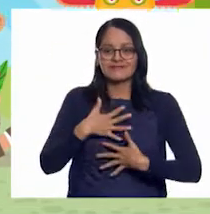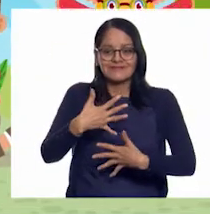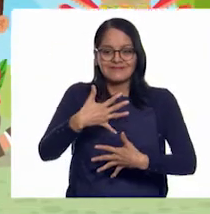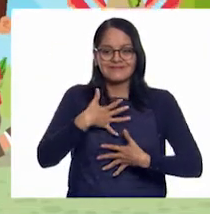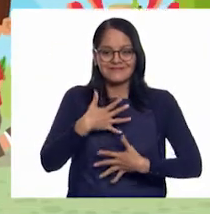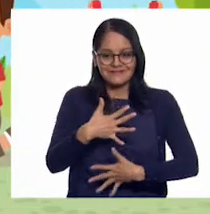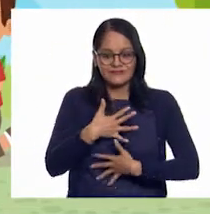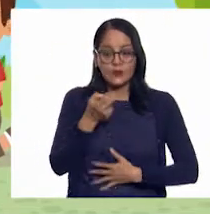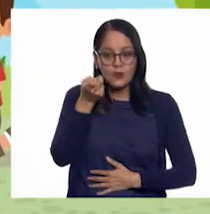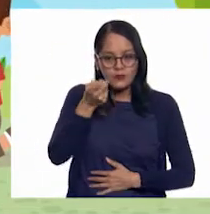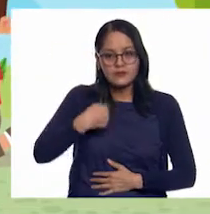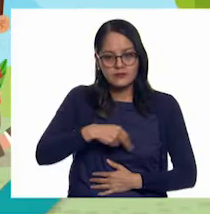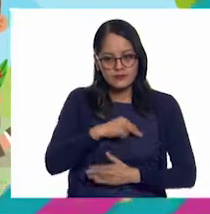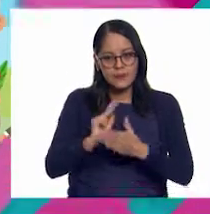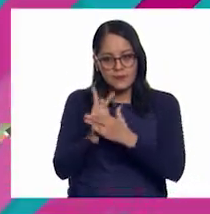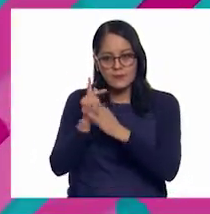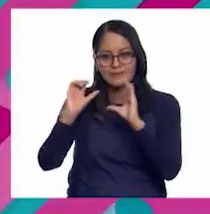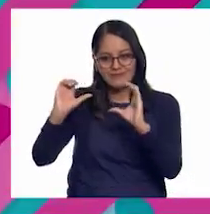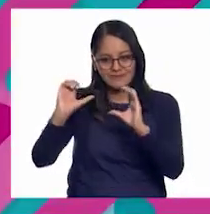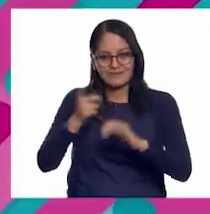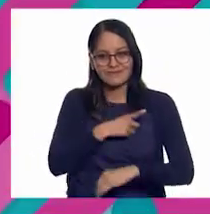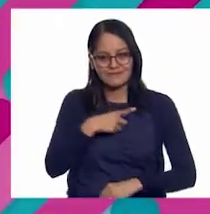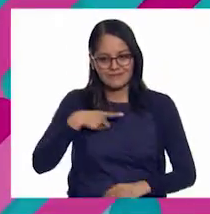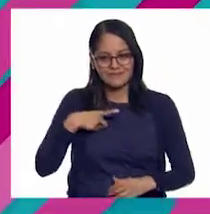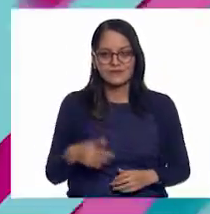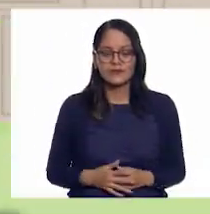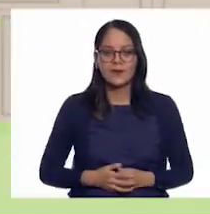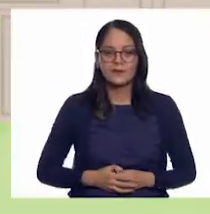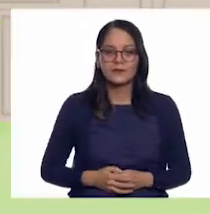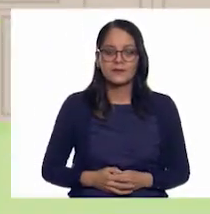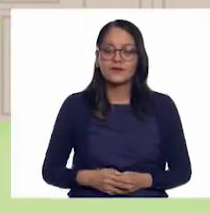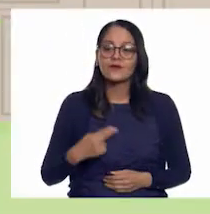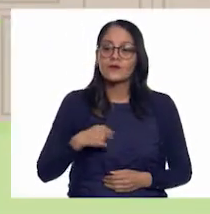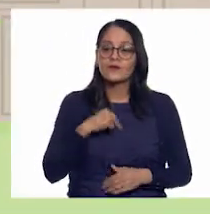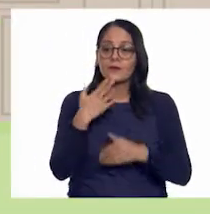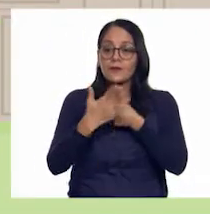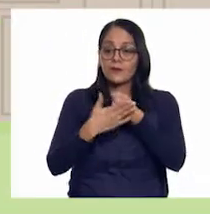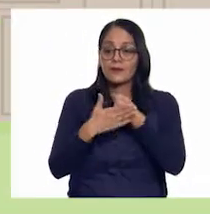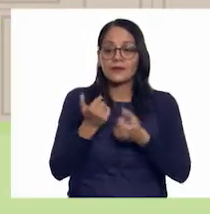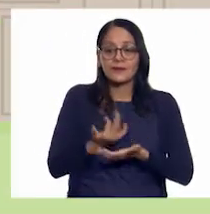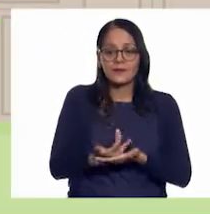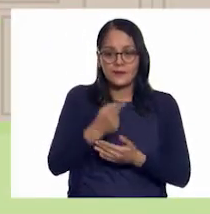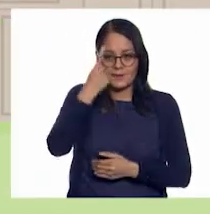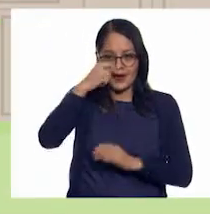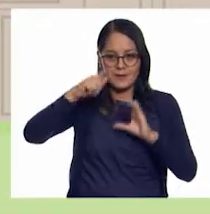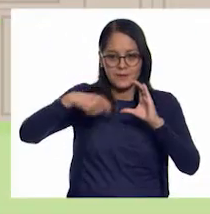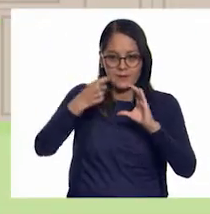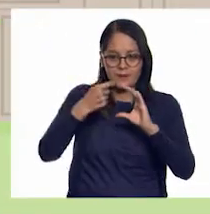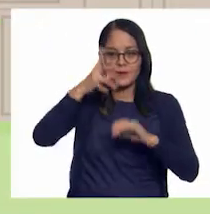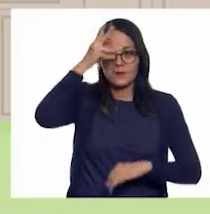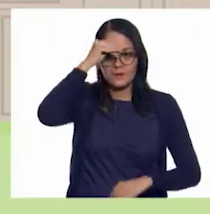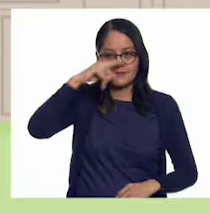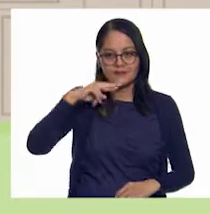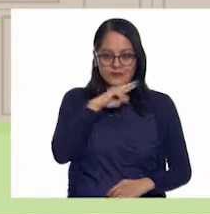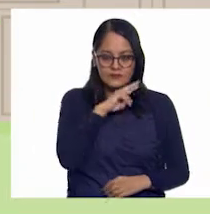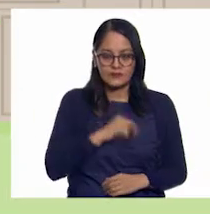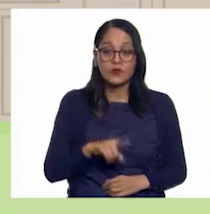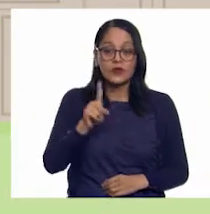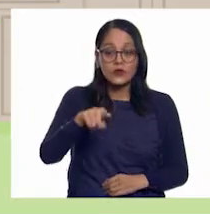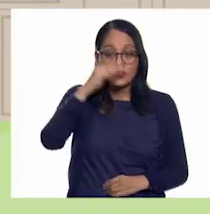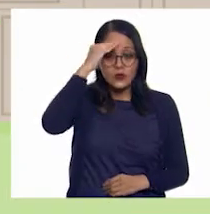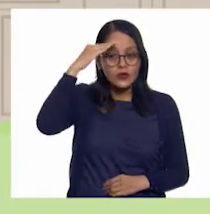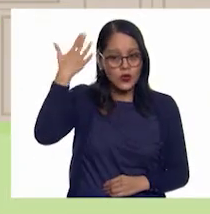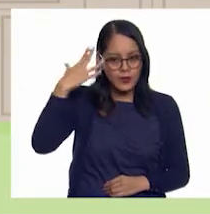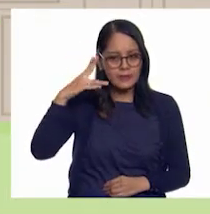eso, debemos cuidarlas. Los esperamos en nuestra próxima cápsula de Aprende Rápido. No olviden